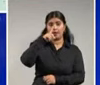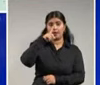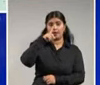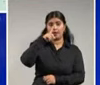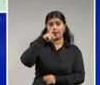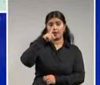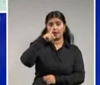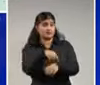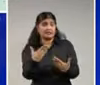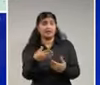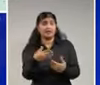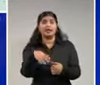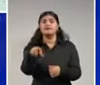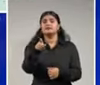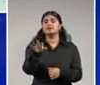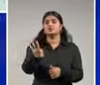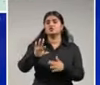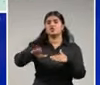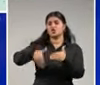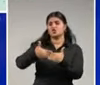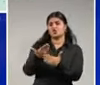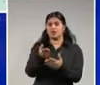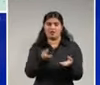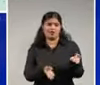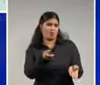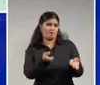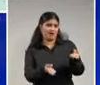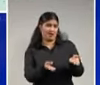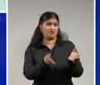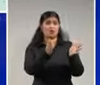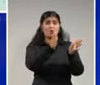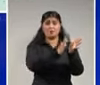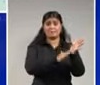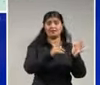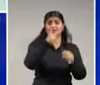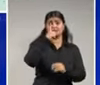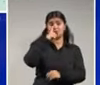primeros 18 días, con un promedio en aquel momento de